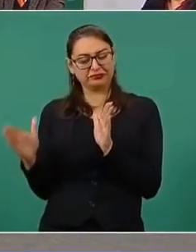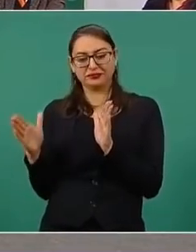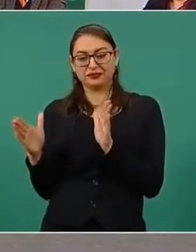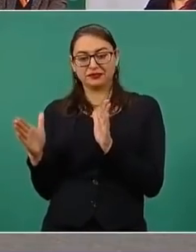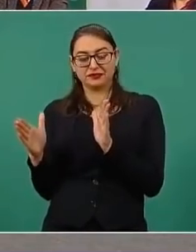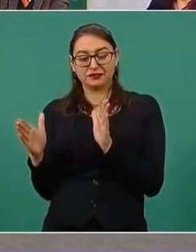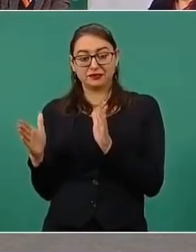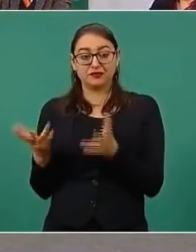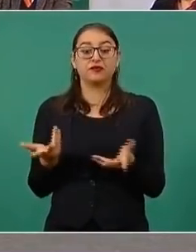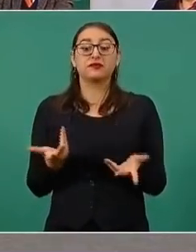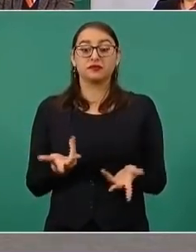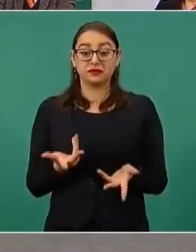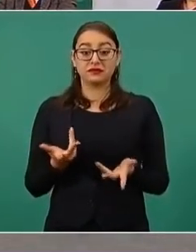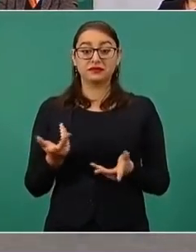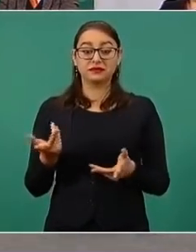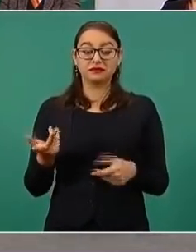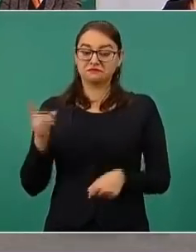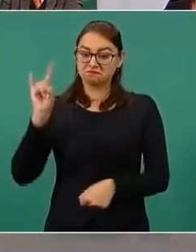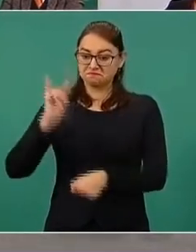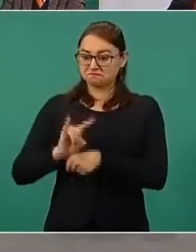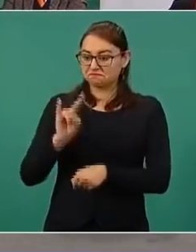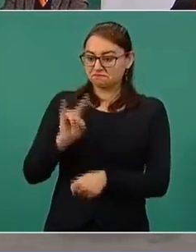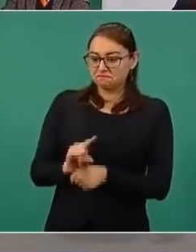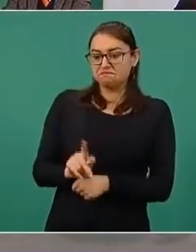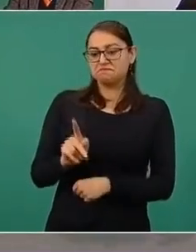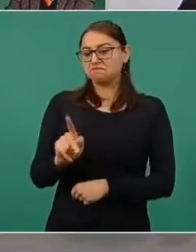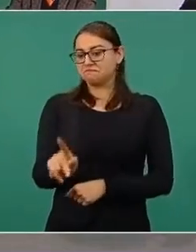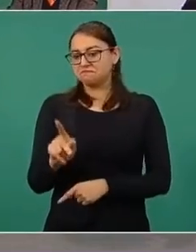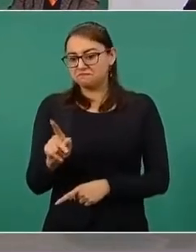y recreó el sistema de simulación